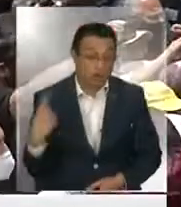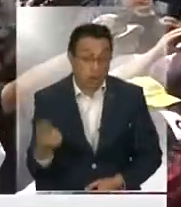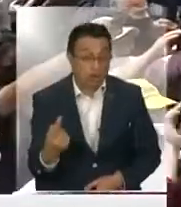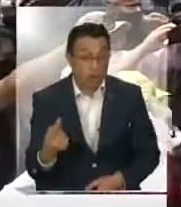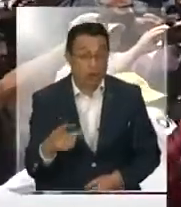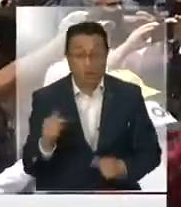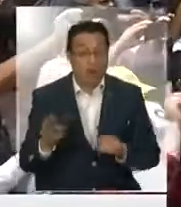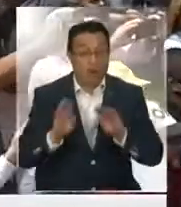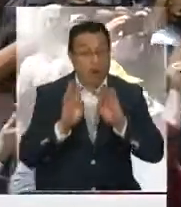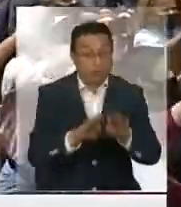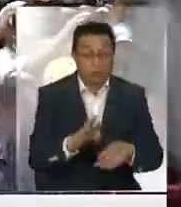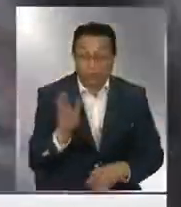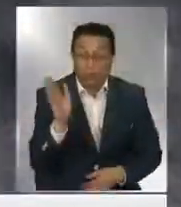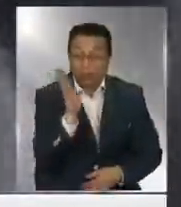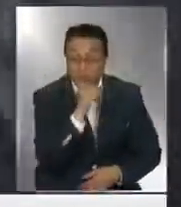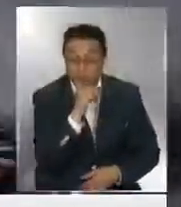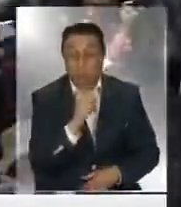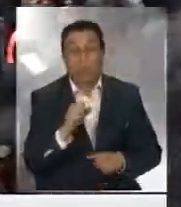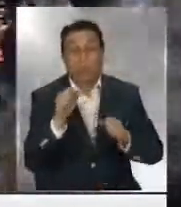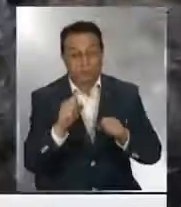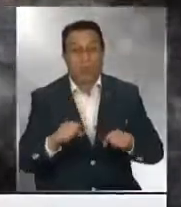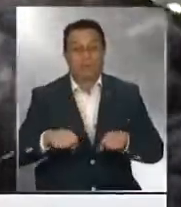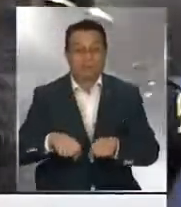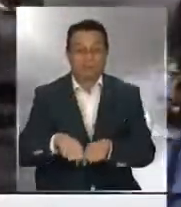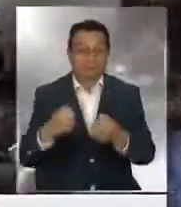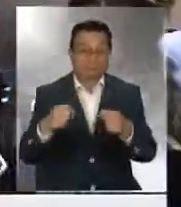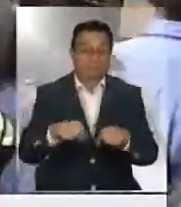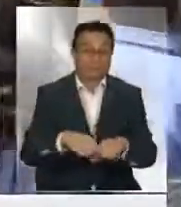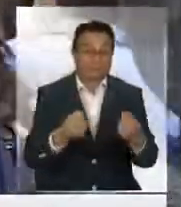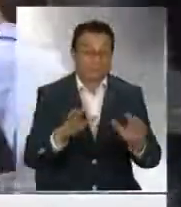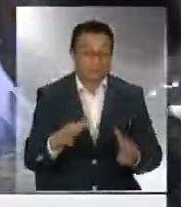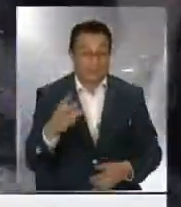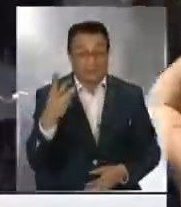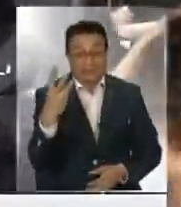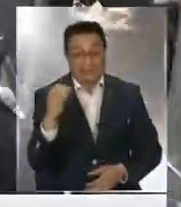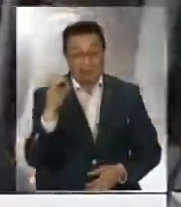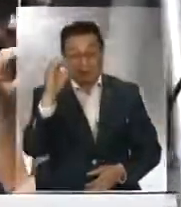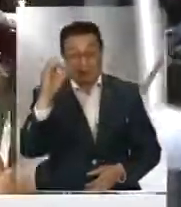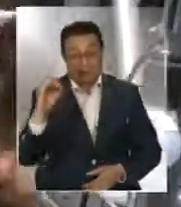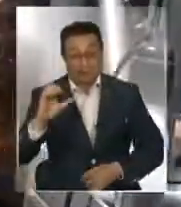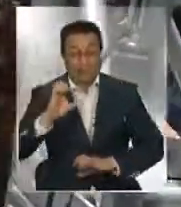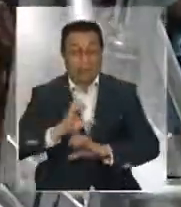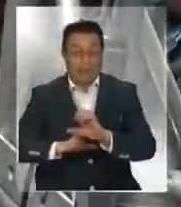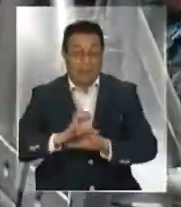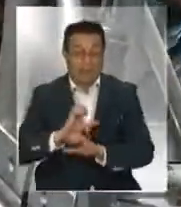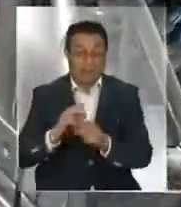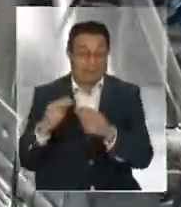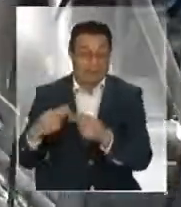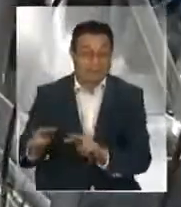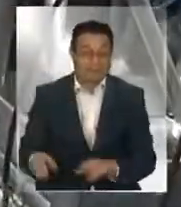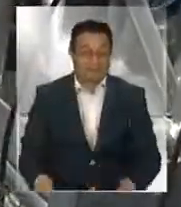no recibir apoyo, señalan, podría ver quebrar a al menos un 30% de las empresas del sector.